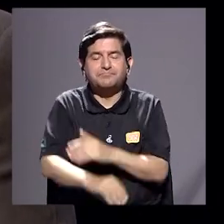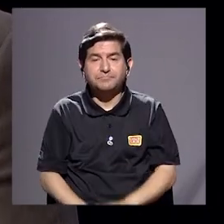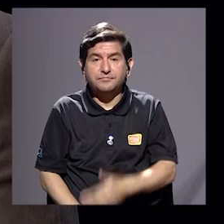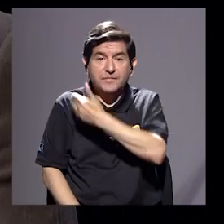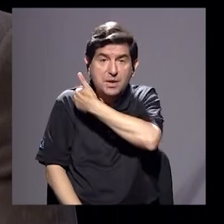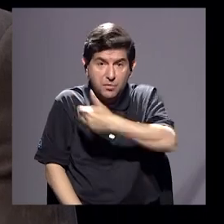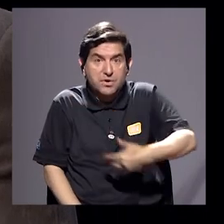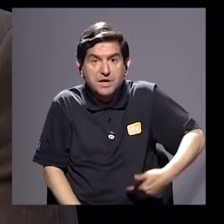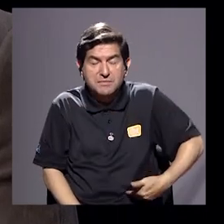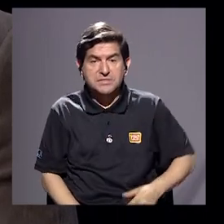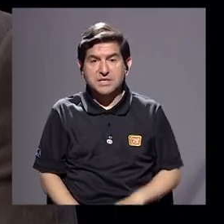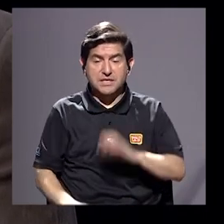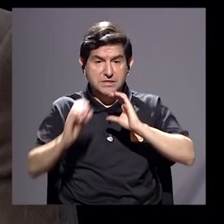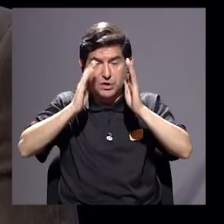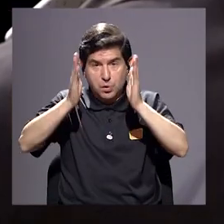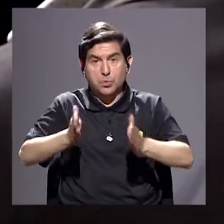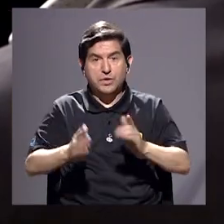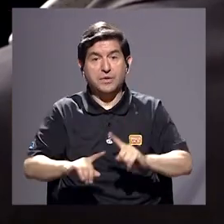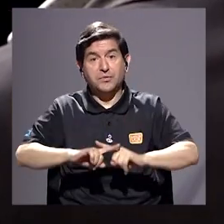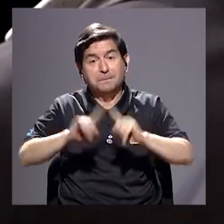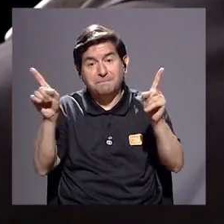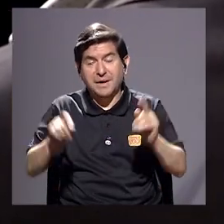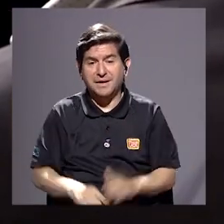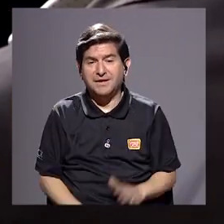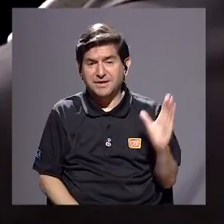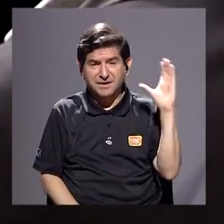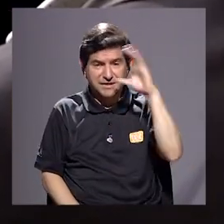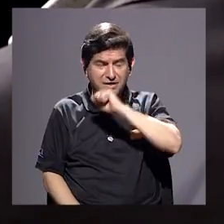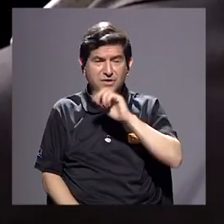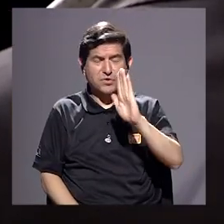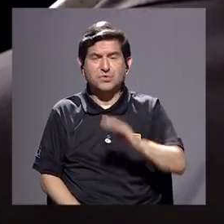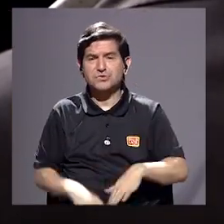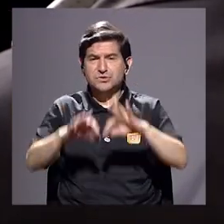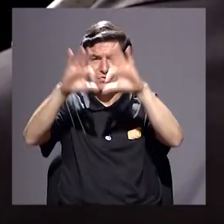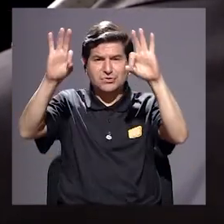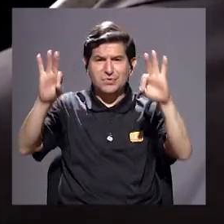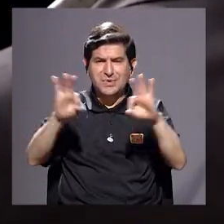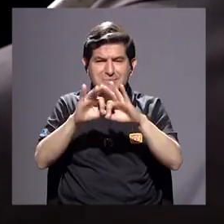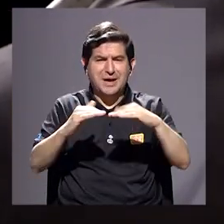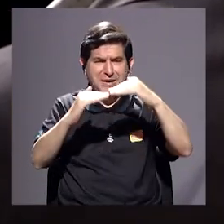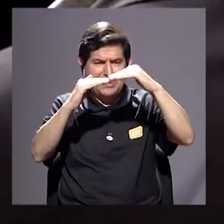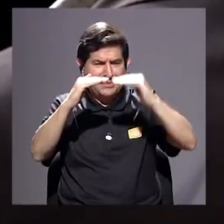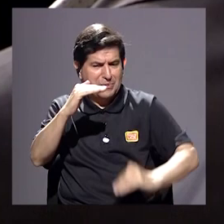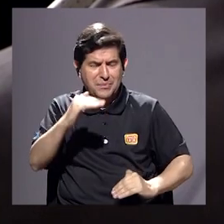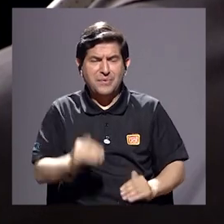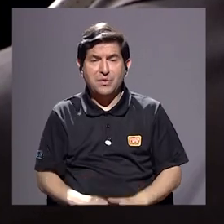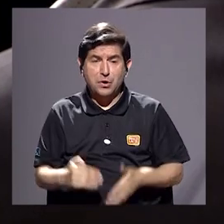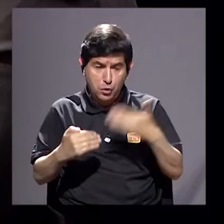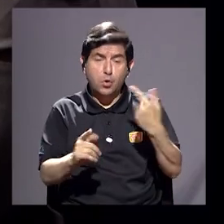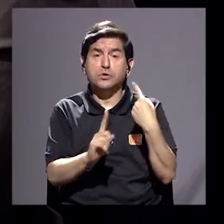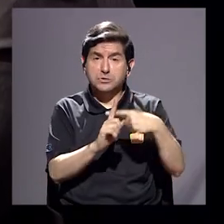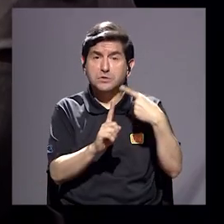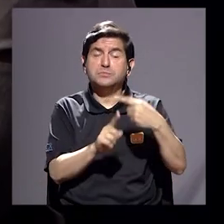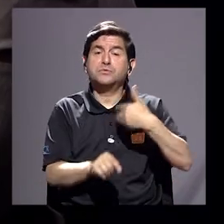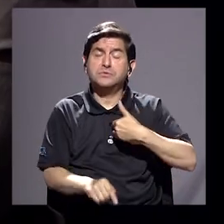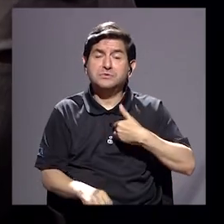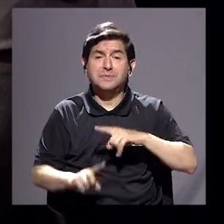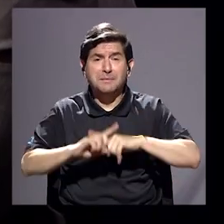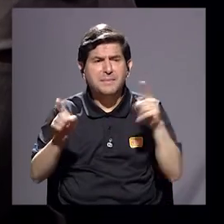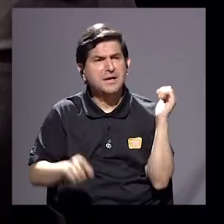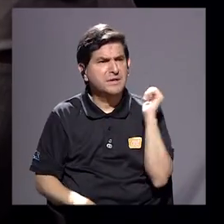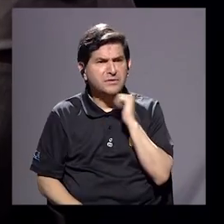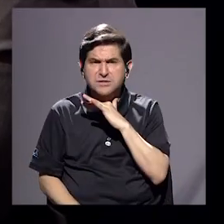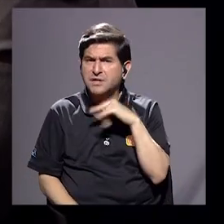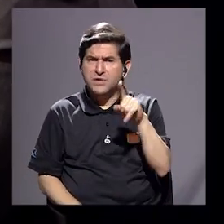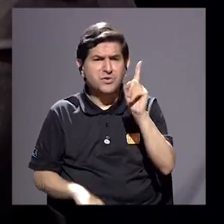señor presidente es un comunicador pero hemos visto que su imagen se ha caído y yo creo que hay cosas positivas que resaltar pero extrañamente